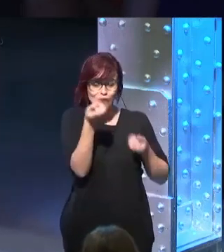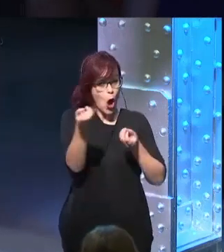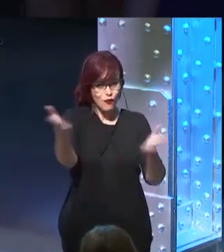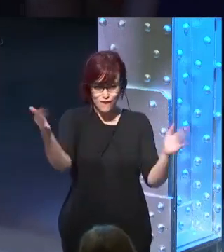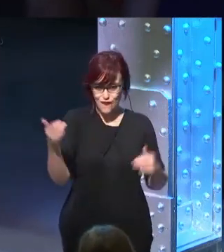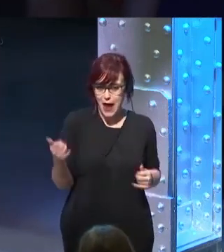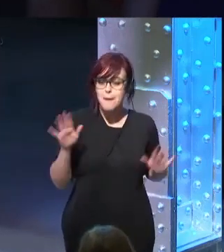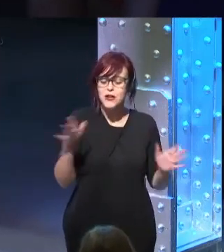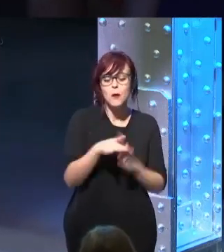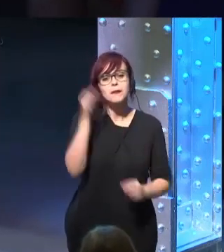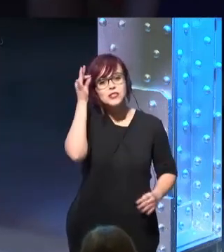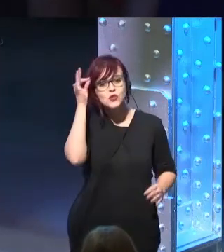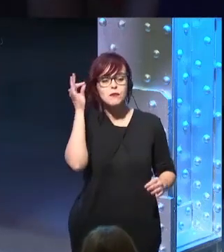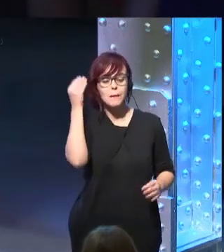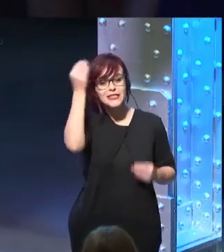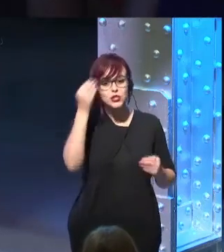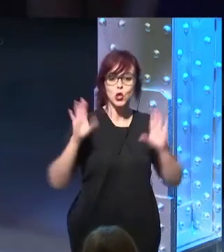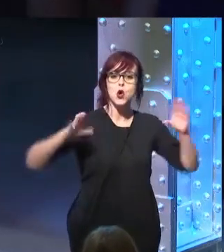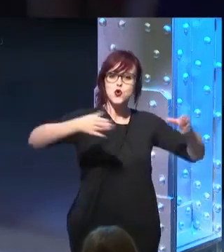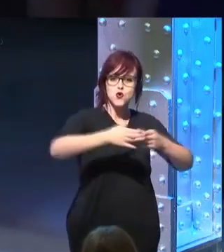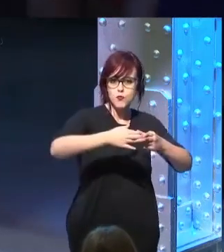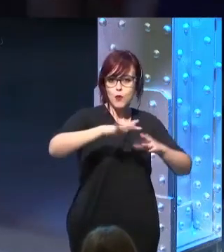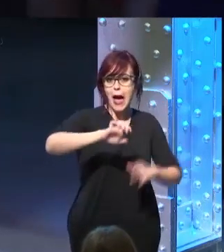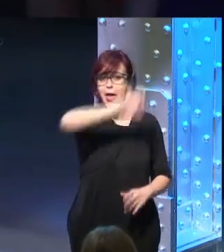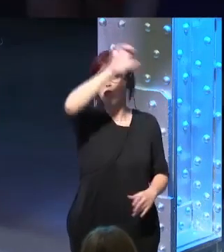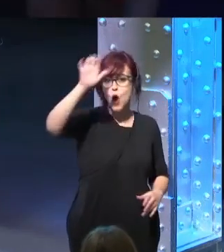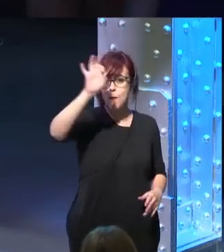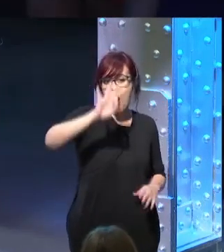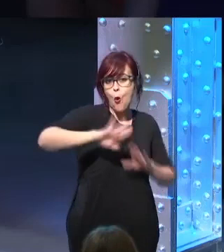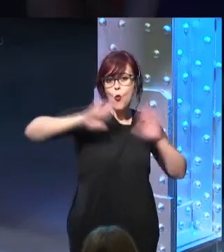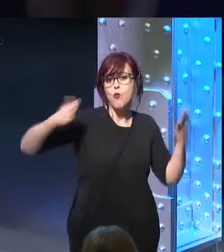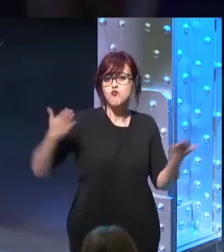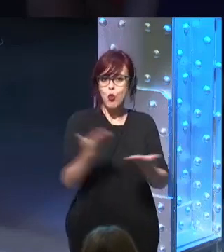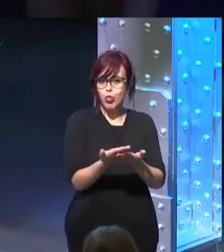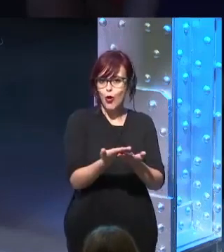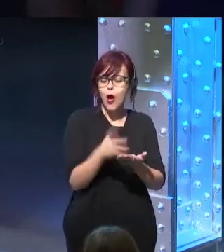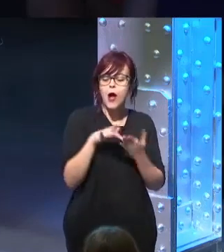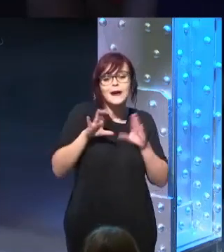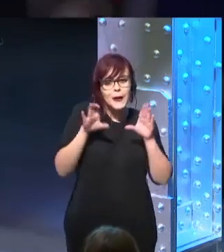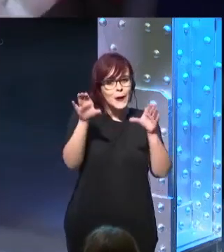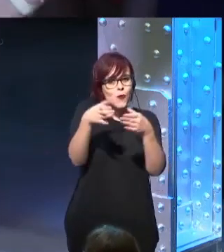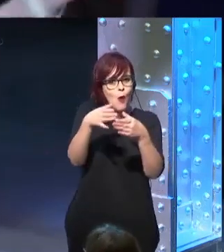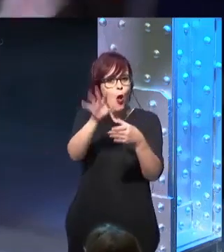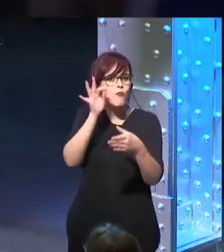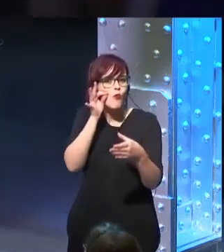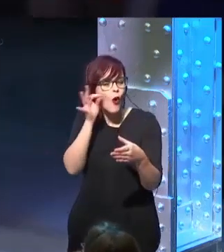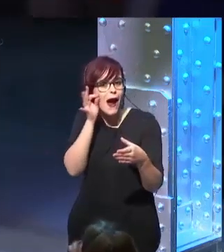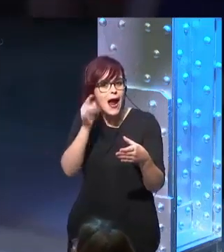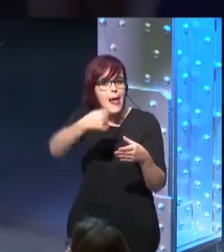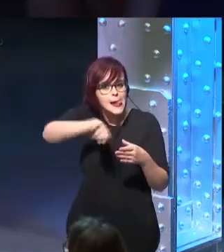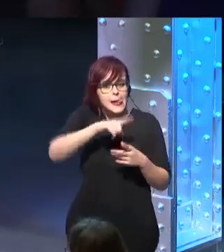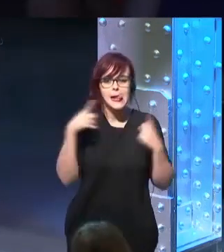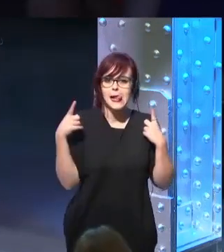puede haber un grupo de mujeres en cualquier lugar de Europa y quizá en cualquier lugar del mundo que no